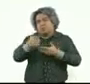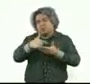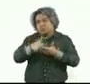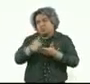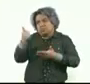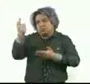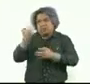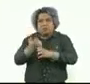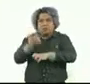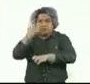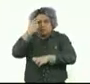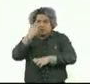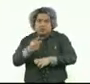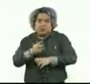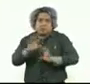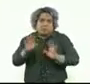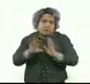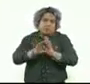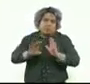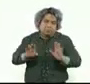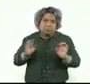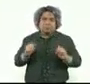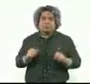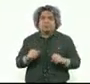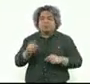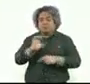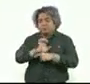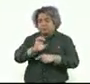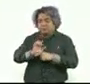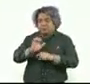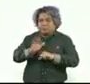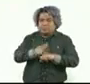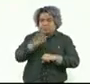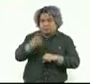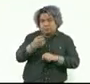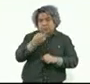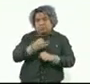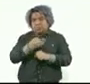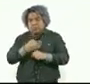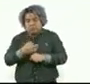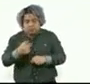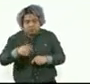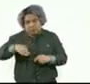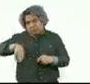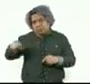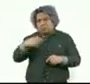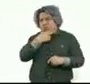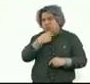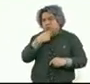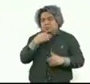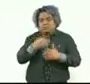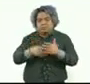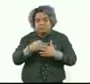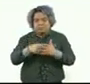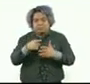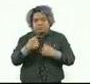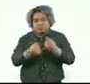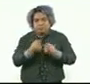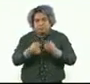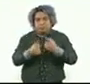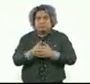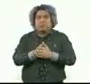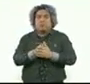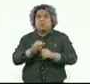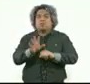Ciudad de México, en el Estado de México principalmente. Entonces, por eso es este número que dice Eduardo de rezagados. Y también por eso